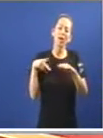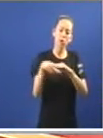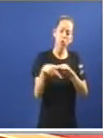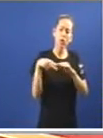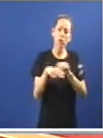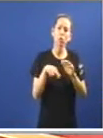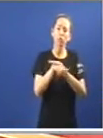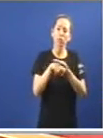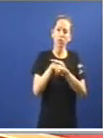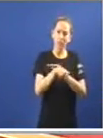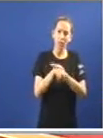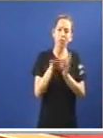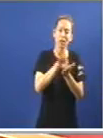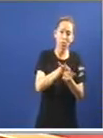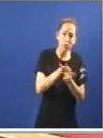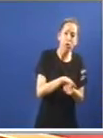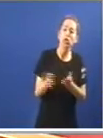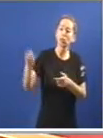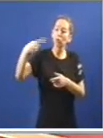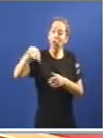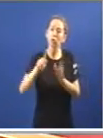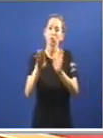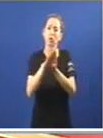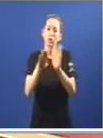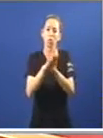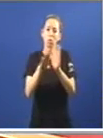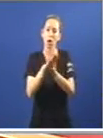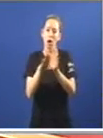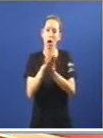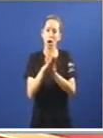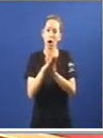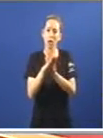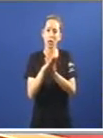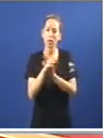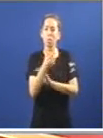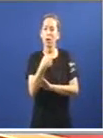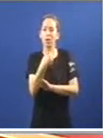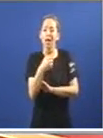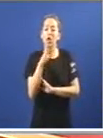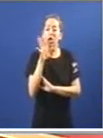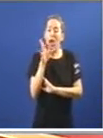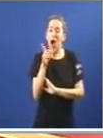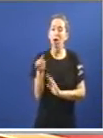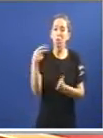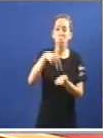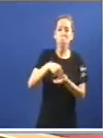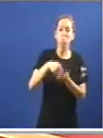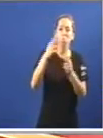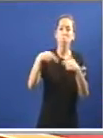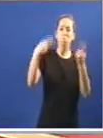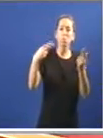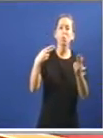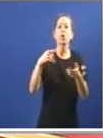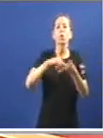de servicios siguen ustedes facendo oídos sordos y ojos que nos anuncia un plan de salud mental de costas esos mismos